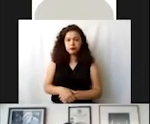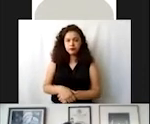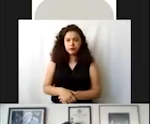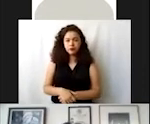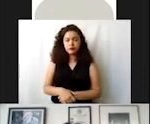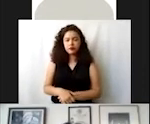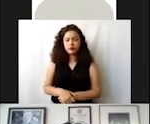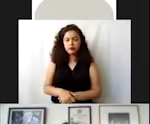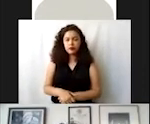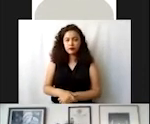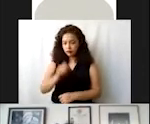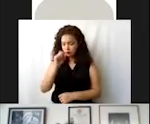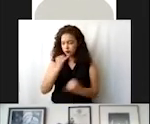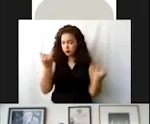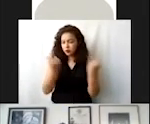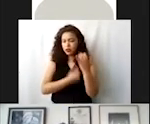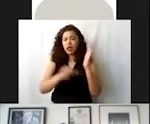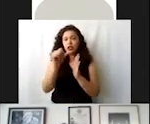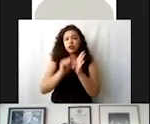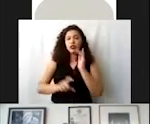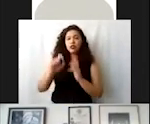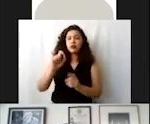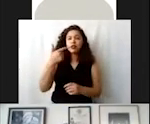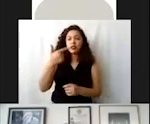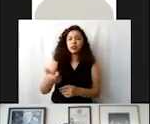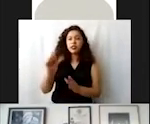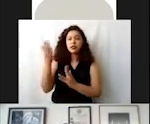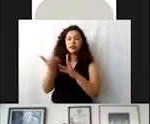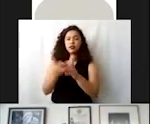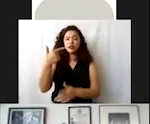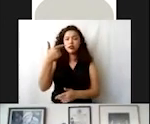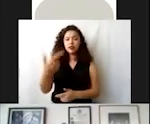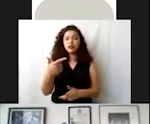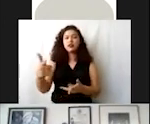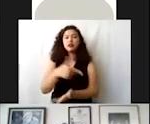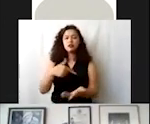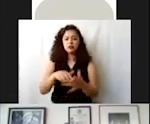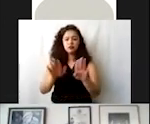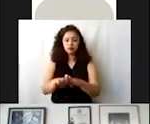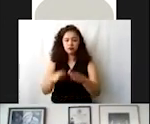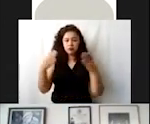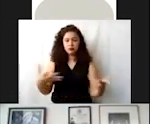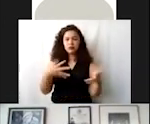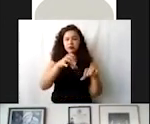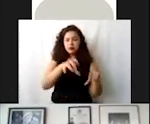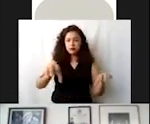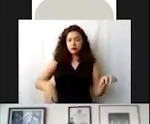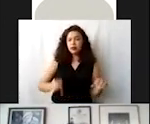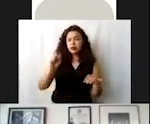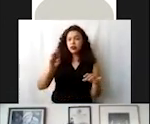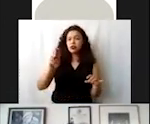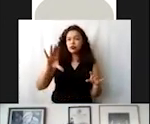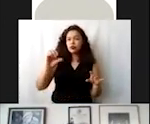Que el mismo 27 y la fracción 7 nos habla de la apertura de establecimientos, sucursales. En